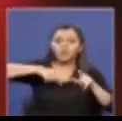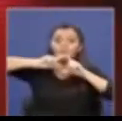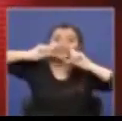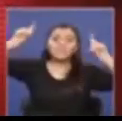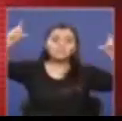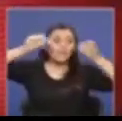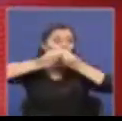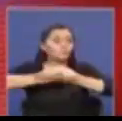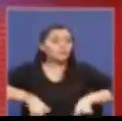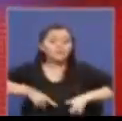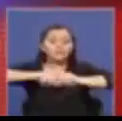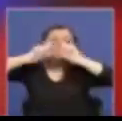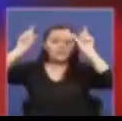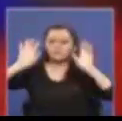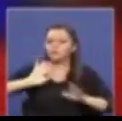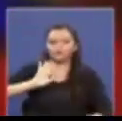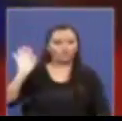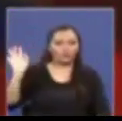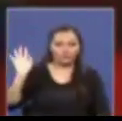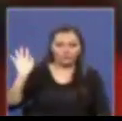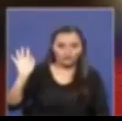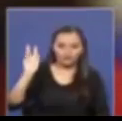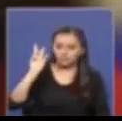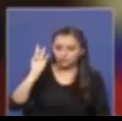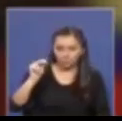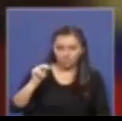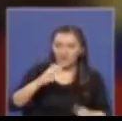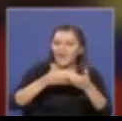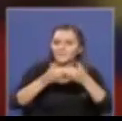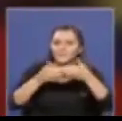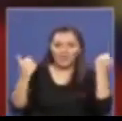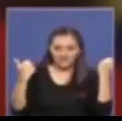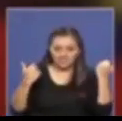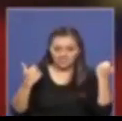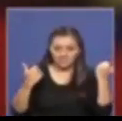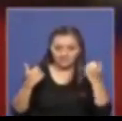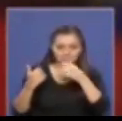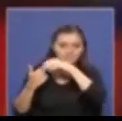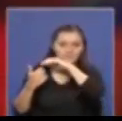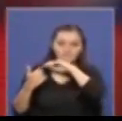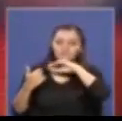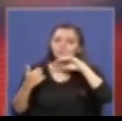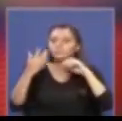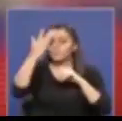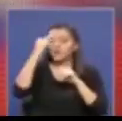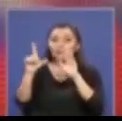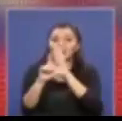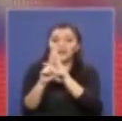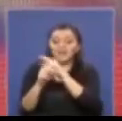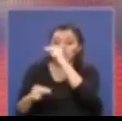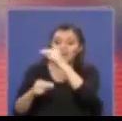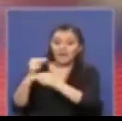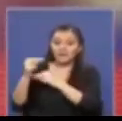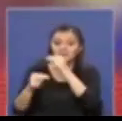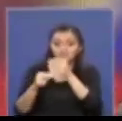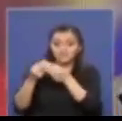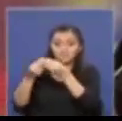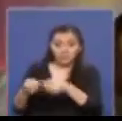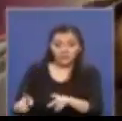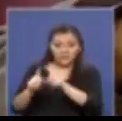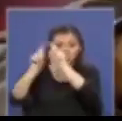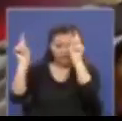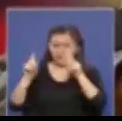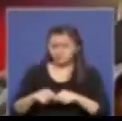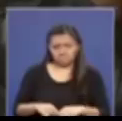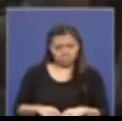acumulado con el esfuerzo de todos. Que no me hablen como empresarios, compañeros, porque además técnicamente la ley de herencia no afecta a ningún costo de producción. Y